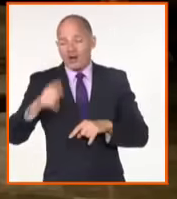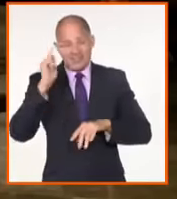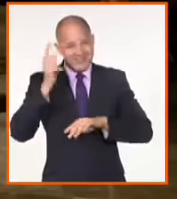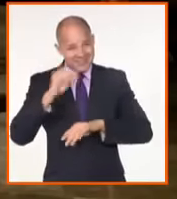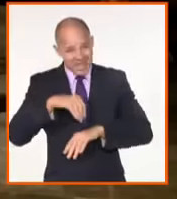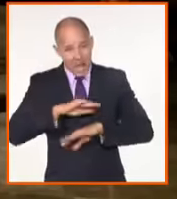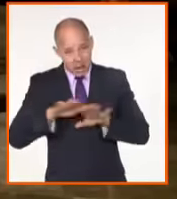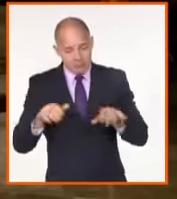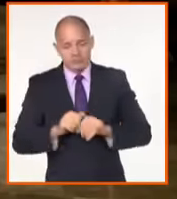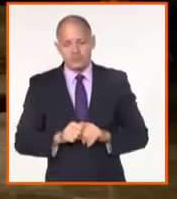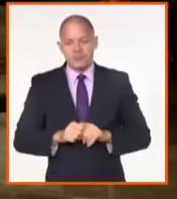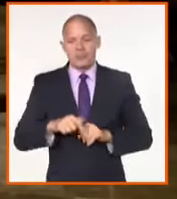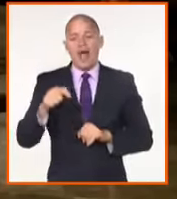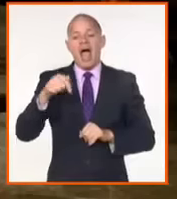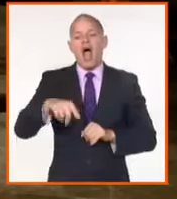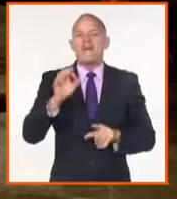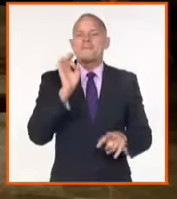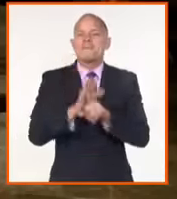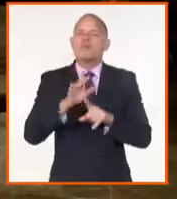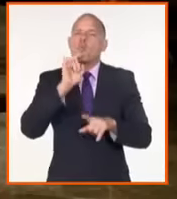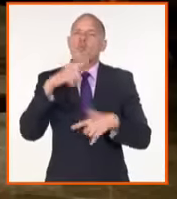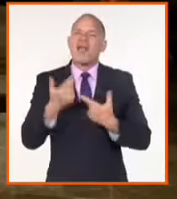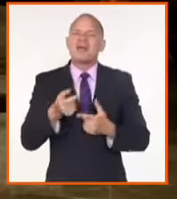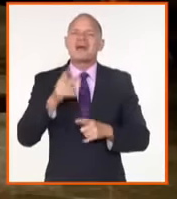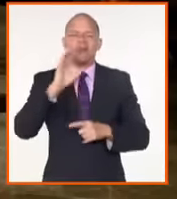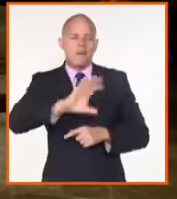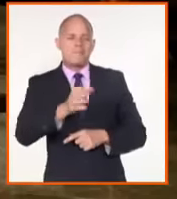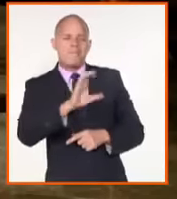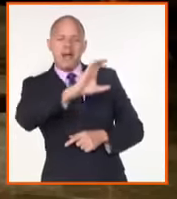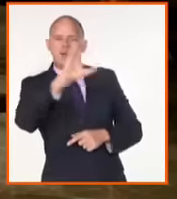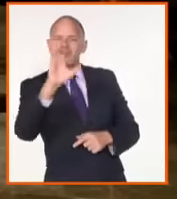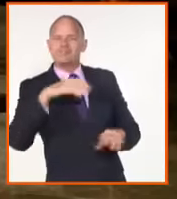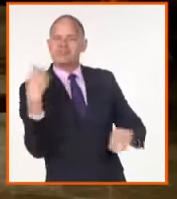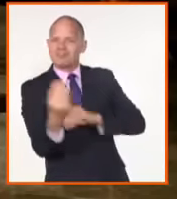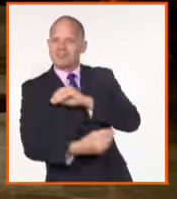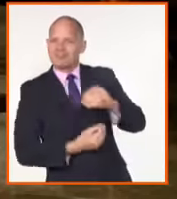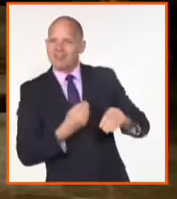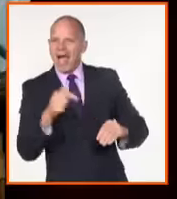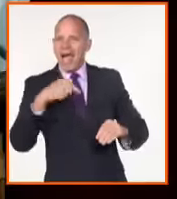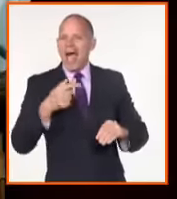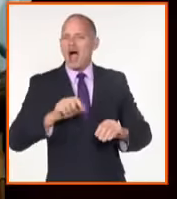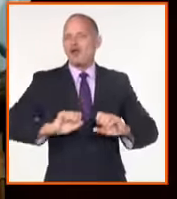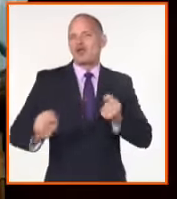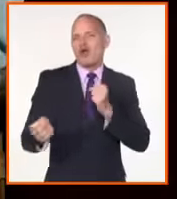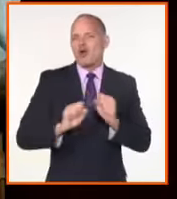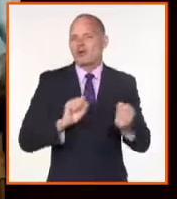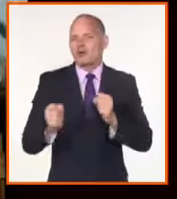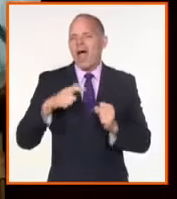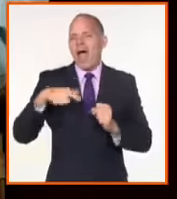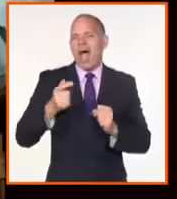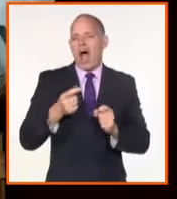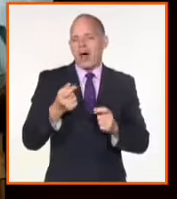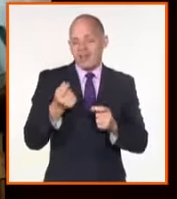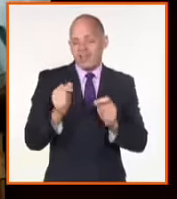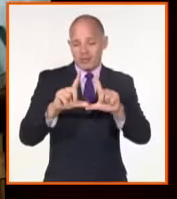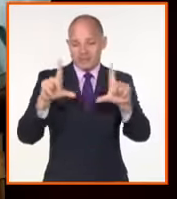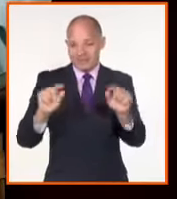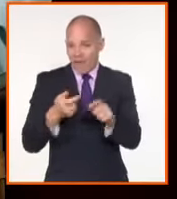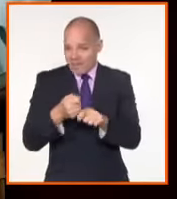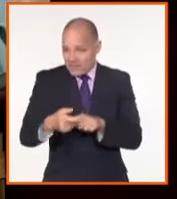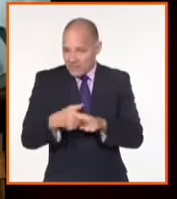entidades estatales que tienen que crear, aunque sea gradualmente, no es para el tiempo de las calendas griegas, tienen que crear las pasarelas para que se pueda desarrollar el